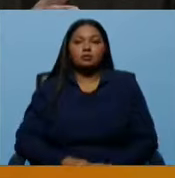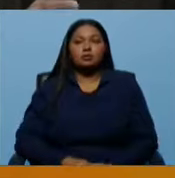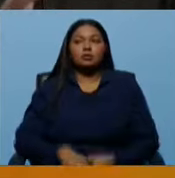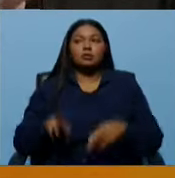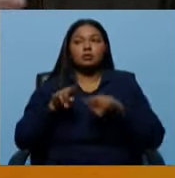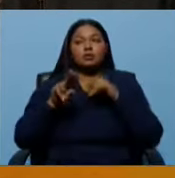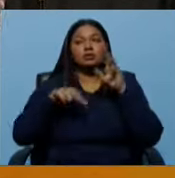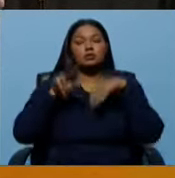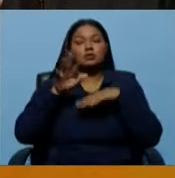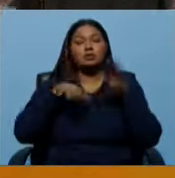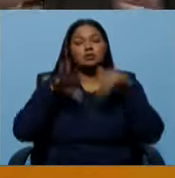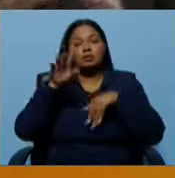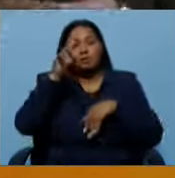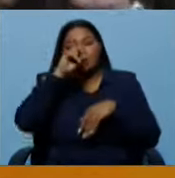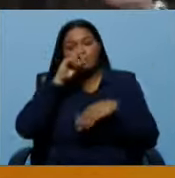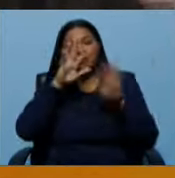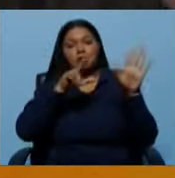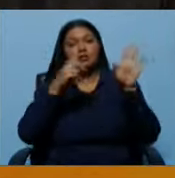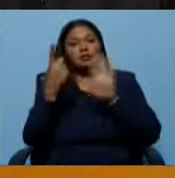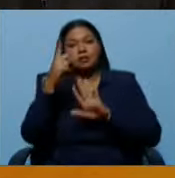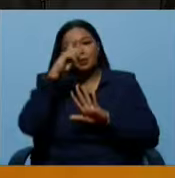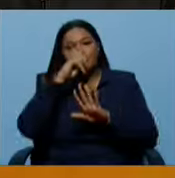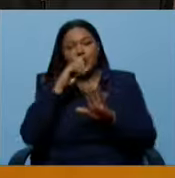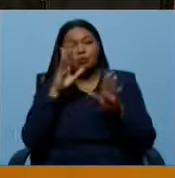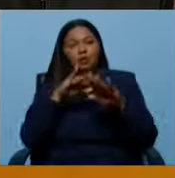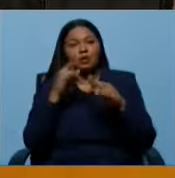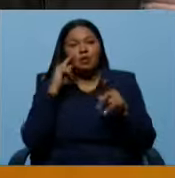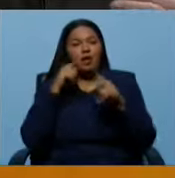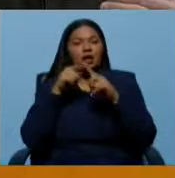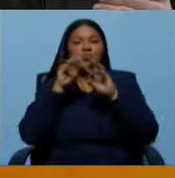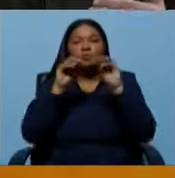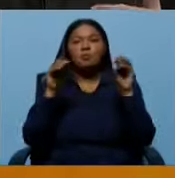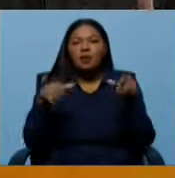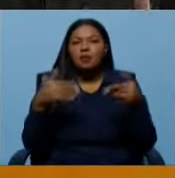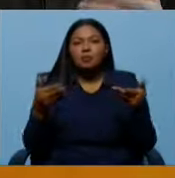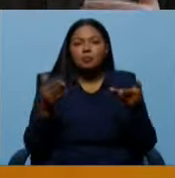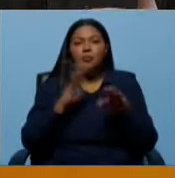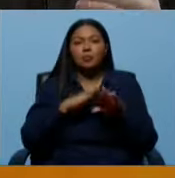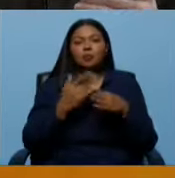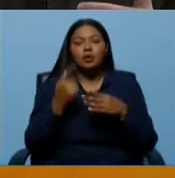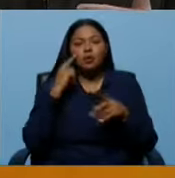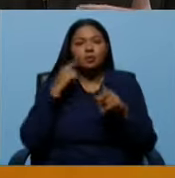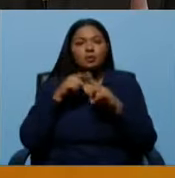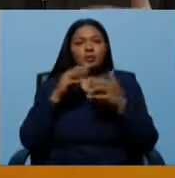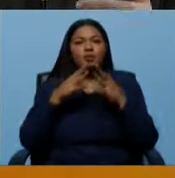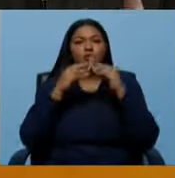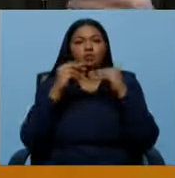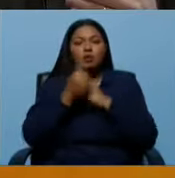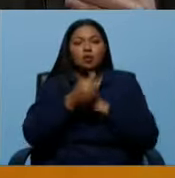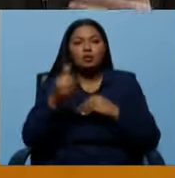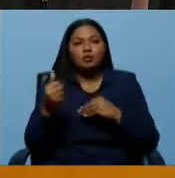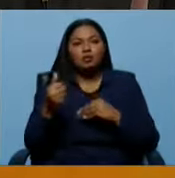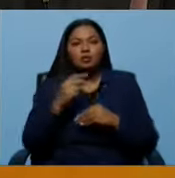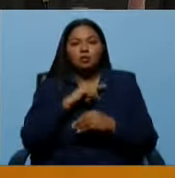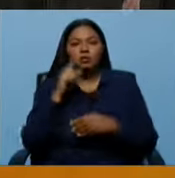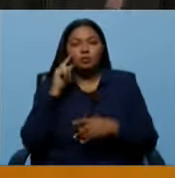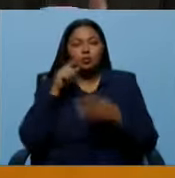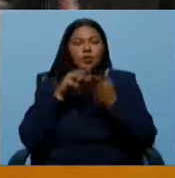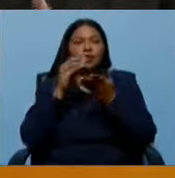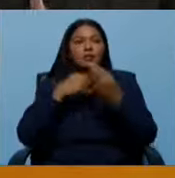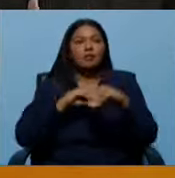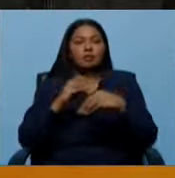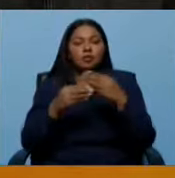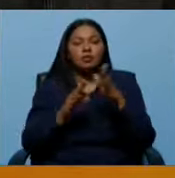12, 15 años, 16 años. ¿Por qué ese amplio espectro convocado? Porque precisamente todas y todos somos indispensables